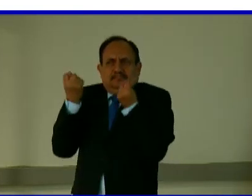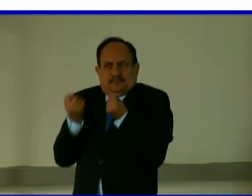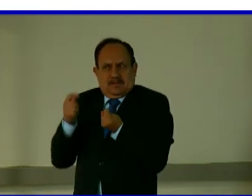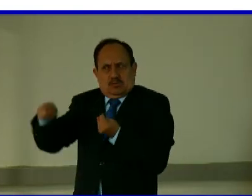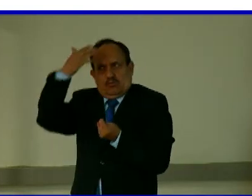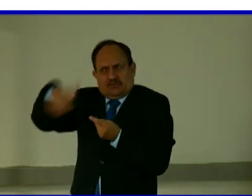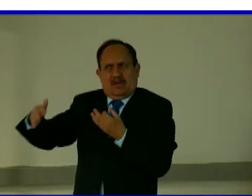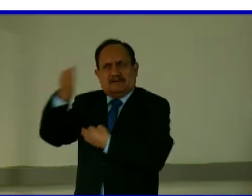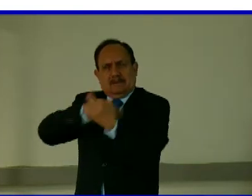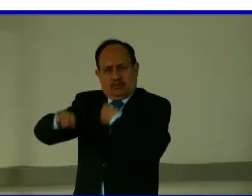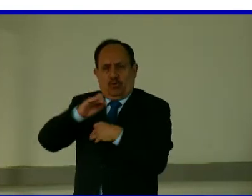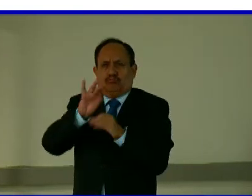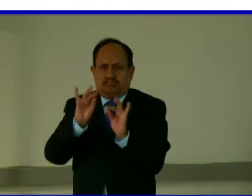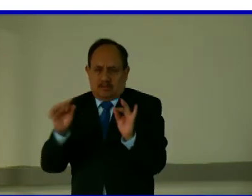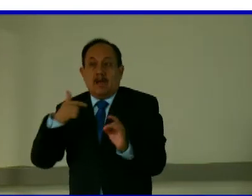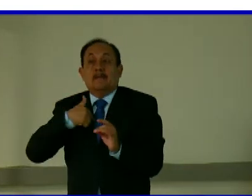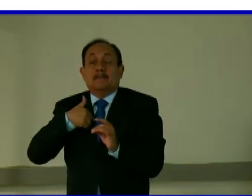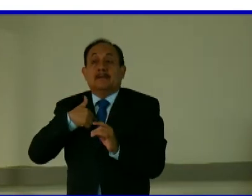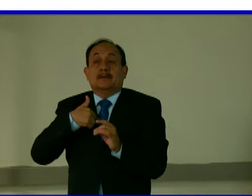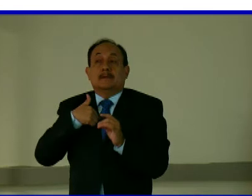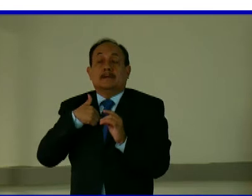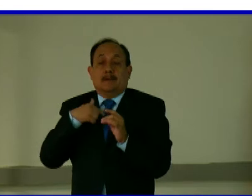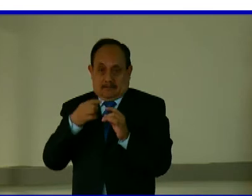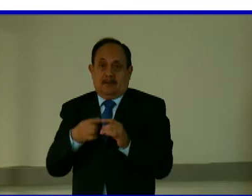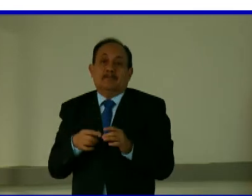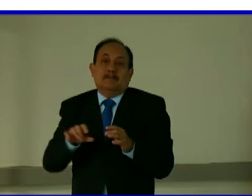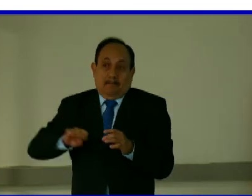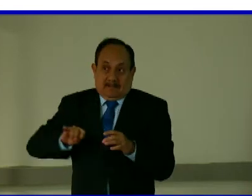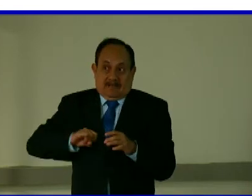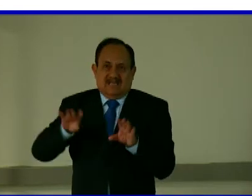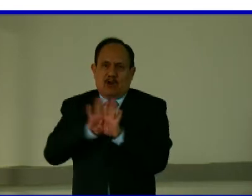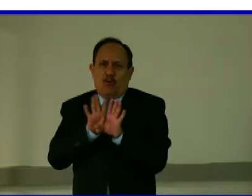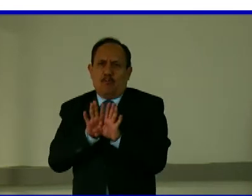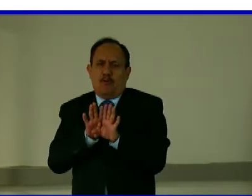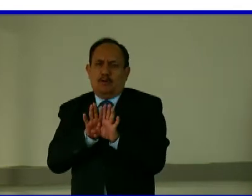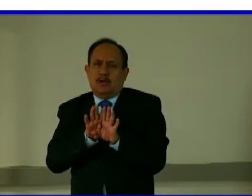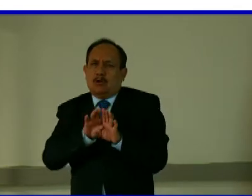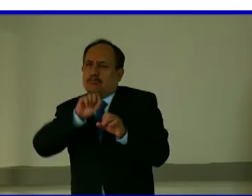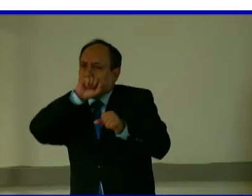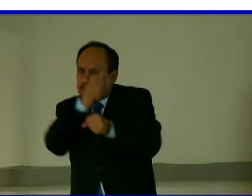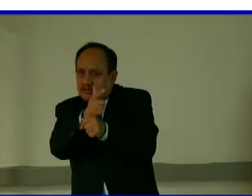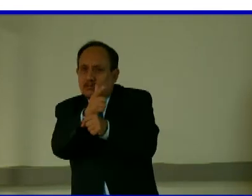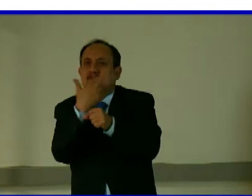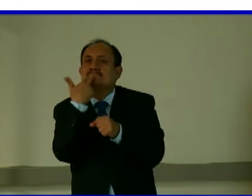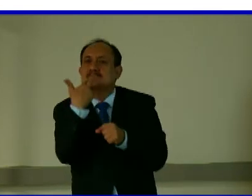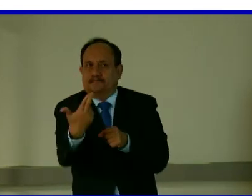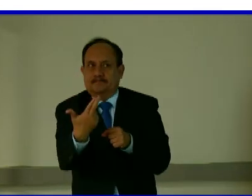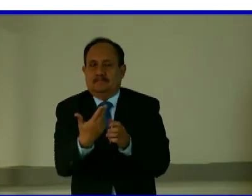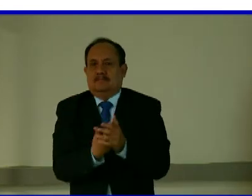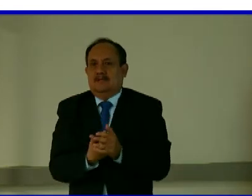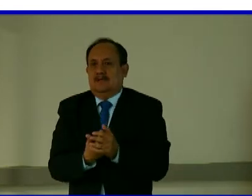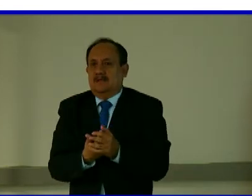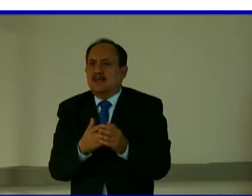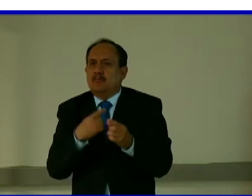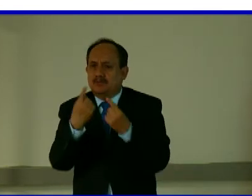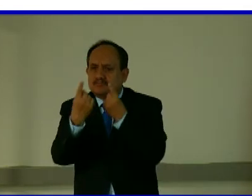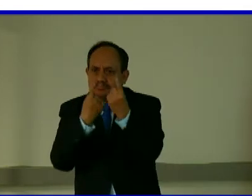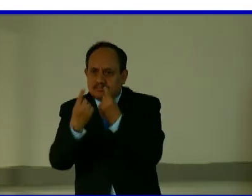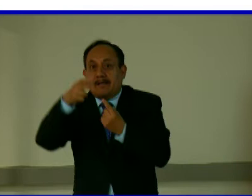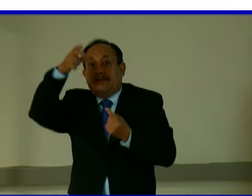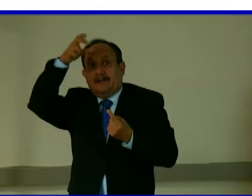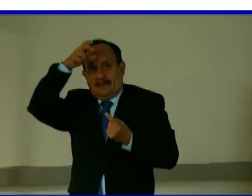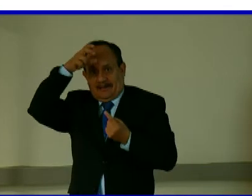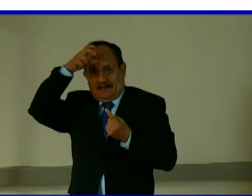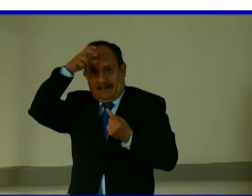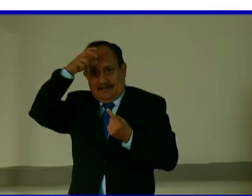sabes todos los detalles, a mí lo que me importa es cómo tú llegaste a esa conclusión. Puedes discutir de una forma inteligente, como